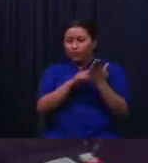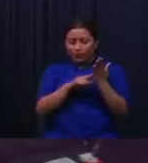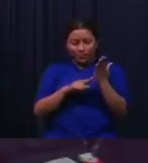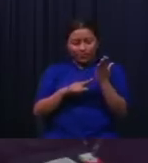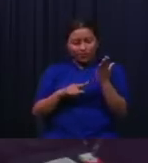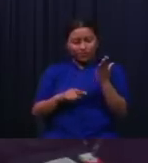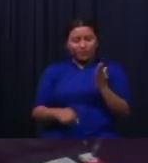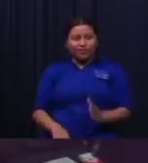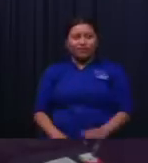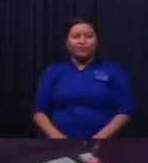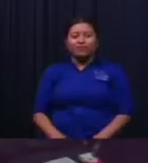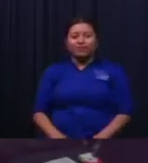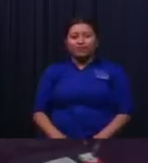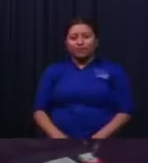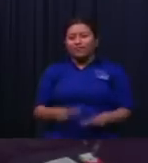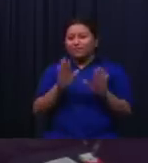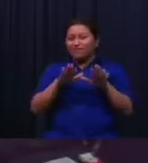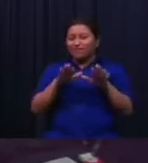A usted dijo que no iba a poder, ¿no?